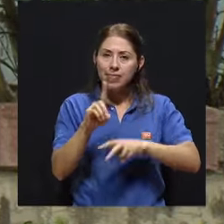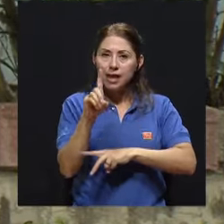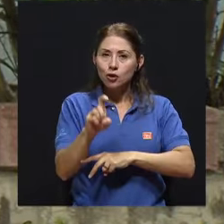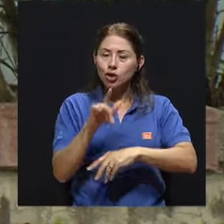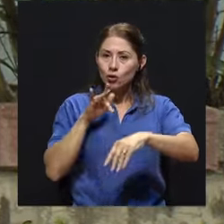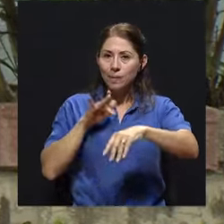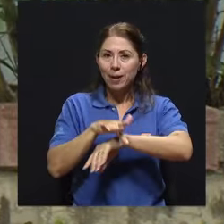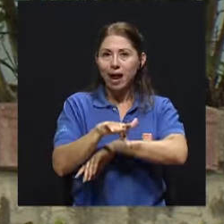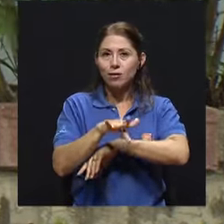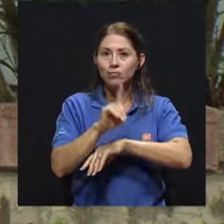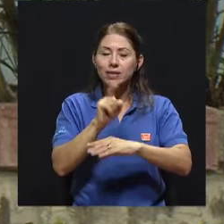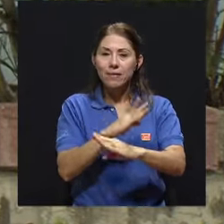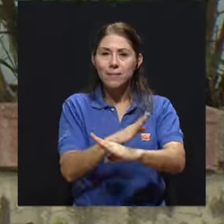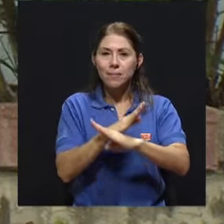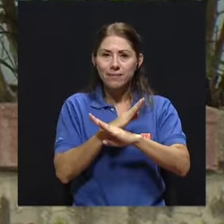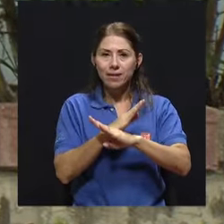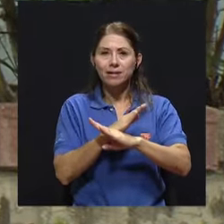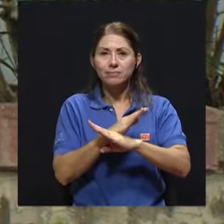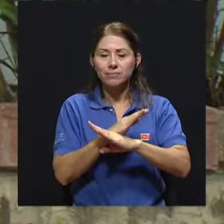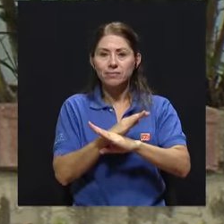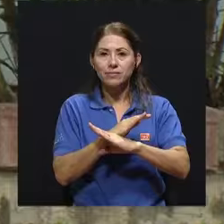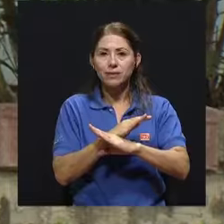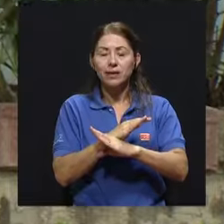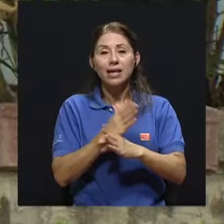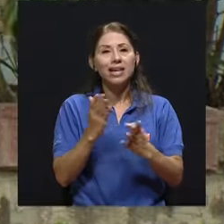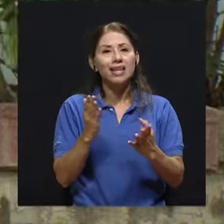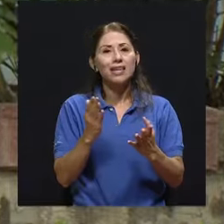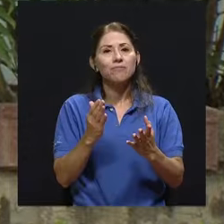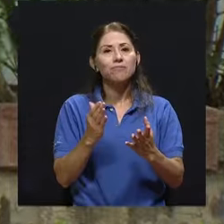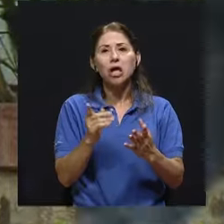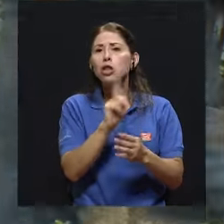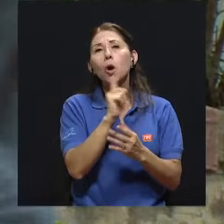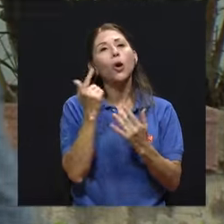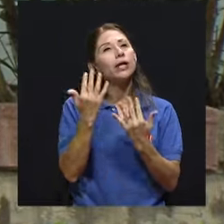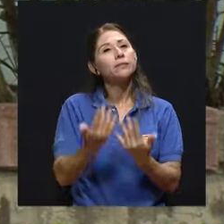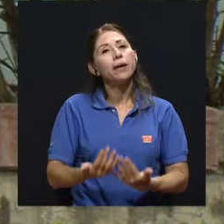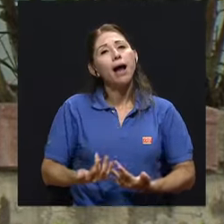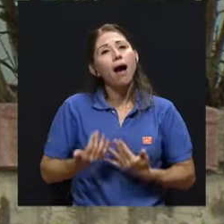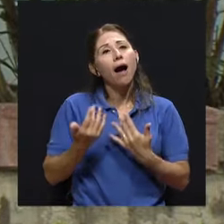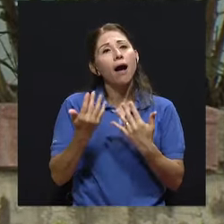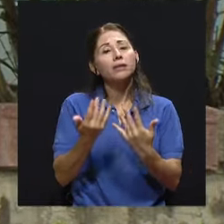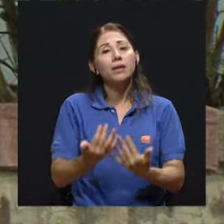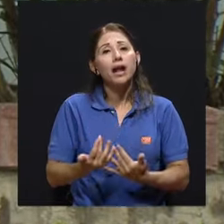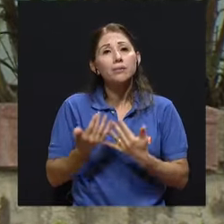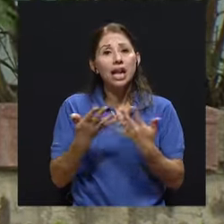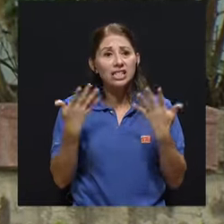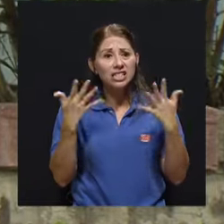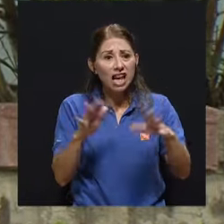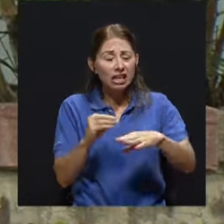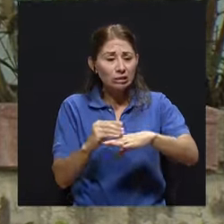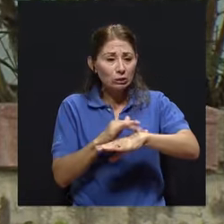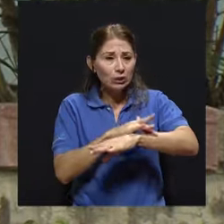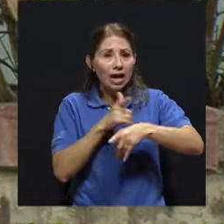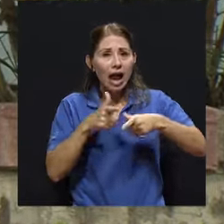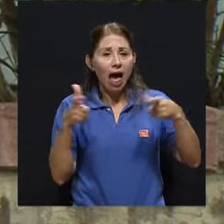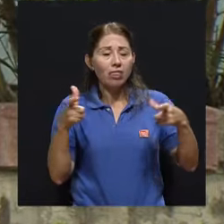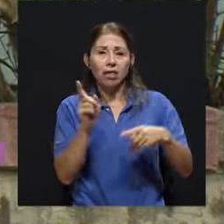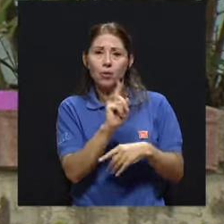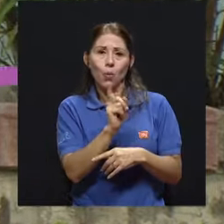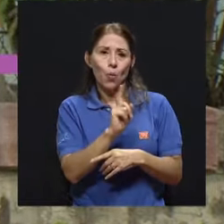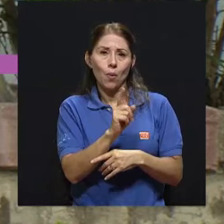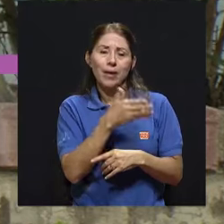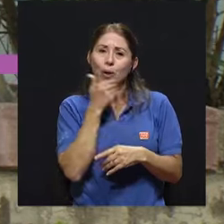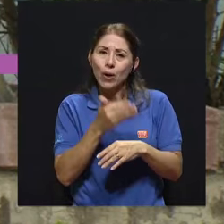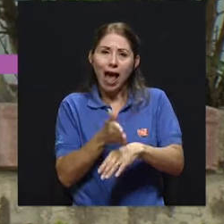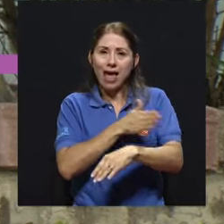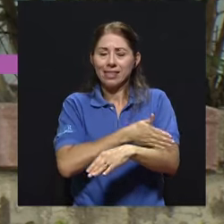tratar de prevenir todo lo que se pueda y no dejar que se hagan a veces cosas inmensas, grandes, porque